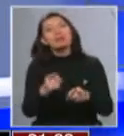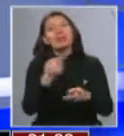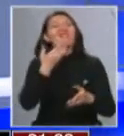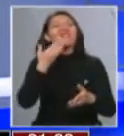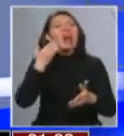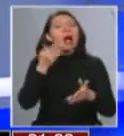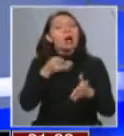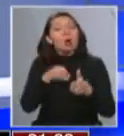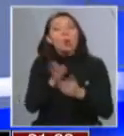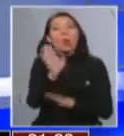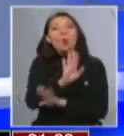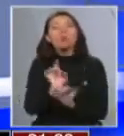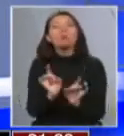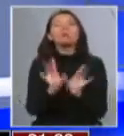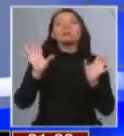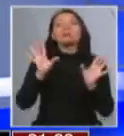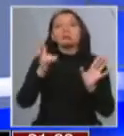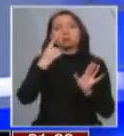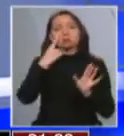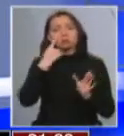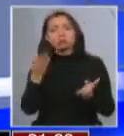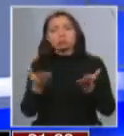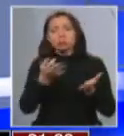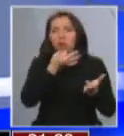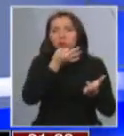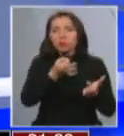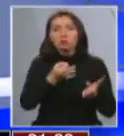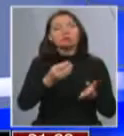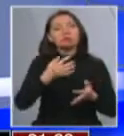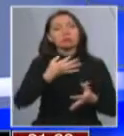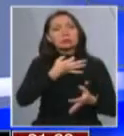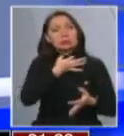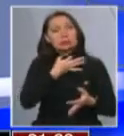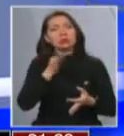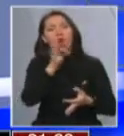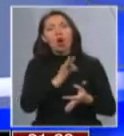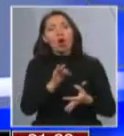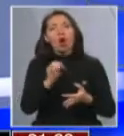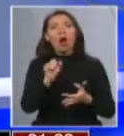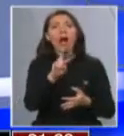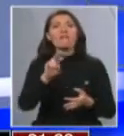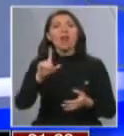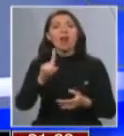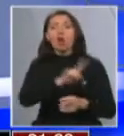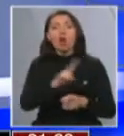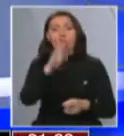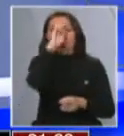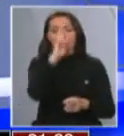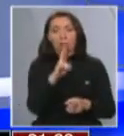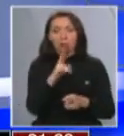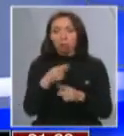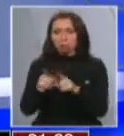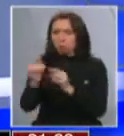derecho a expresar los puntos de vista es garantía o aval para no respetar a otros tan